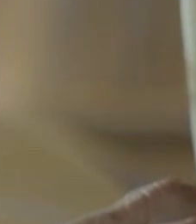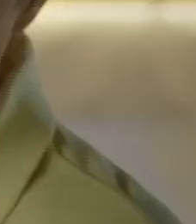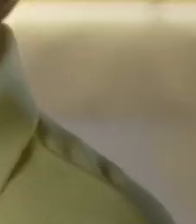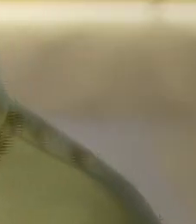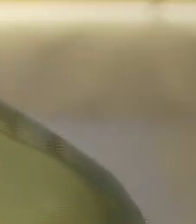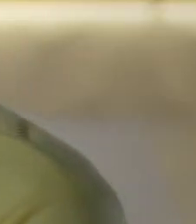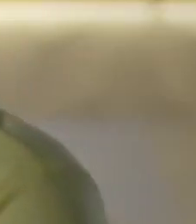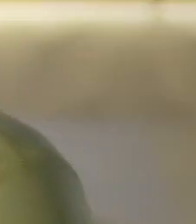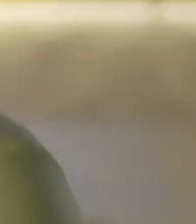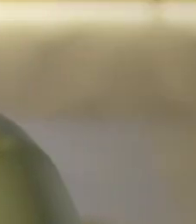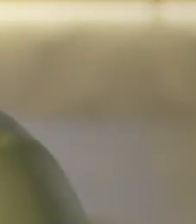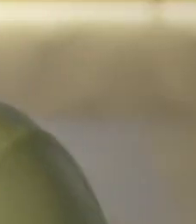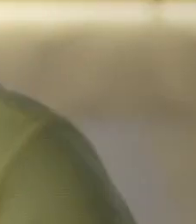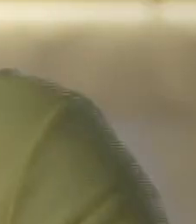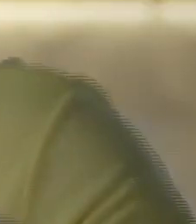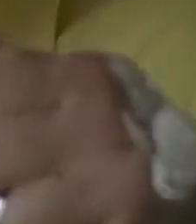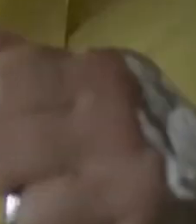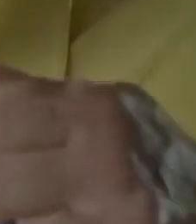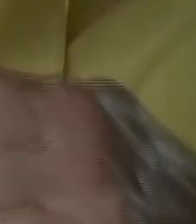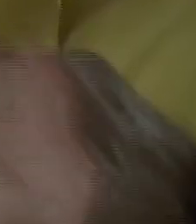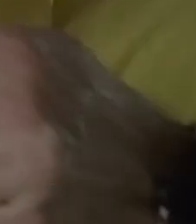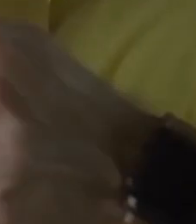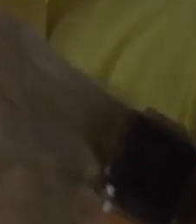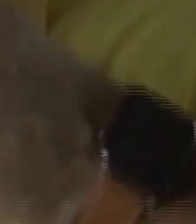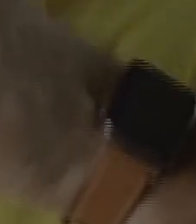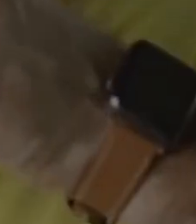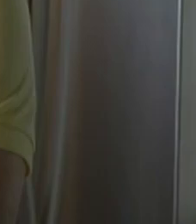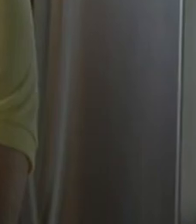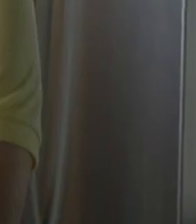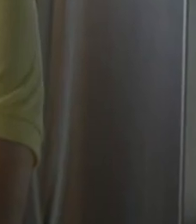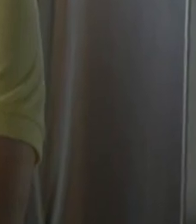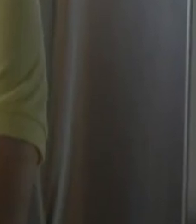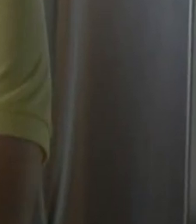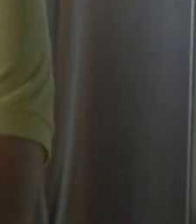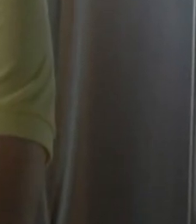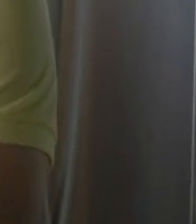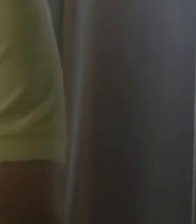Raxa Cloud me permite almacenar fácilmente la información de mi empresa en la nube.